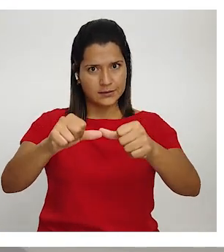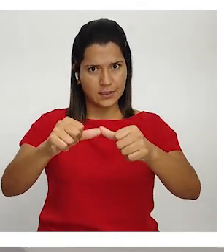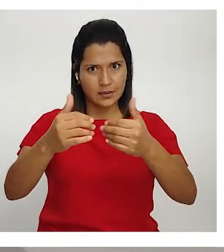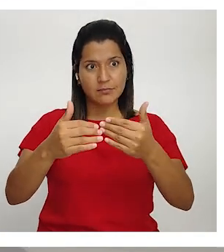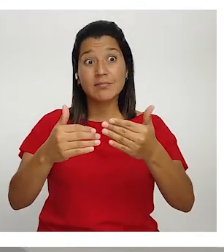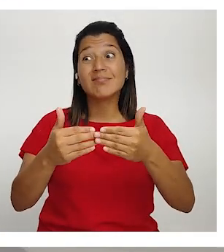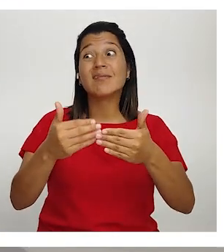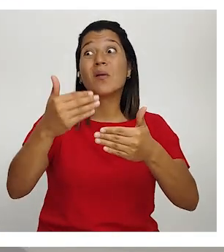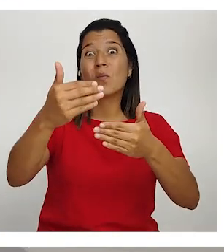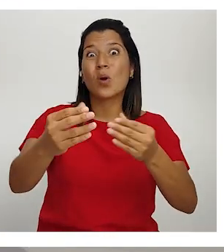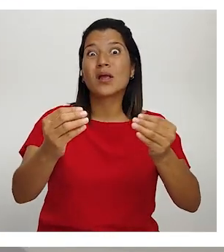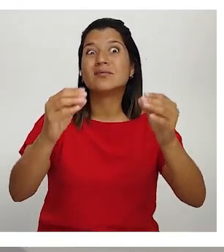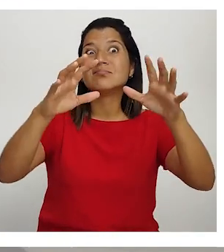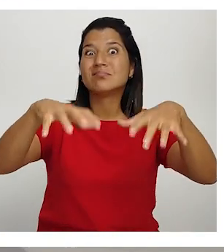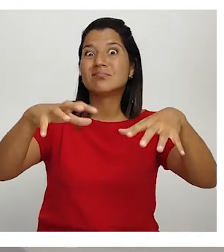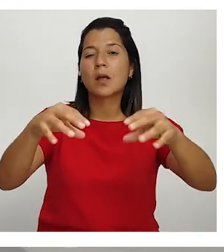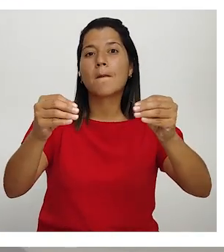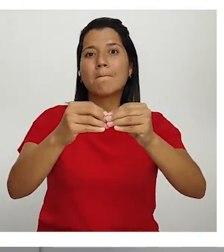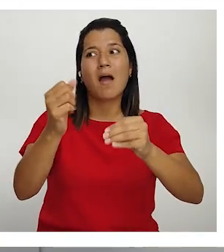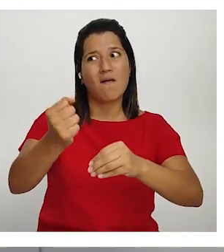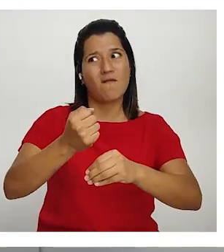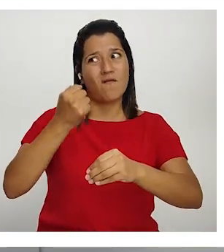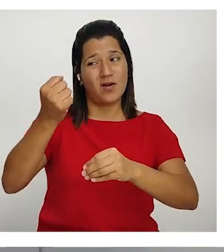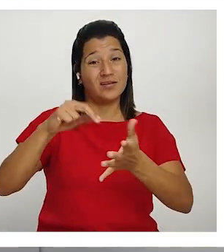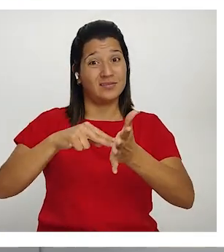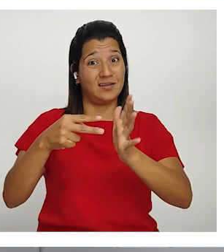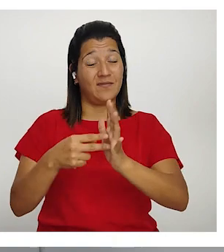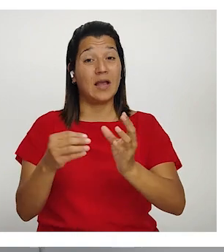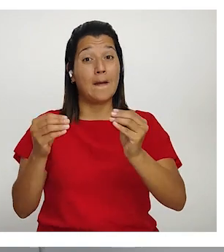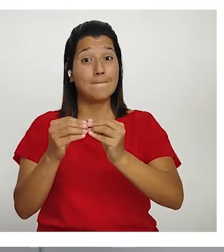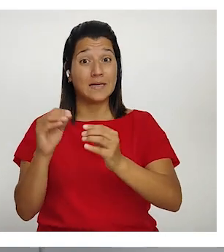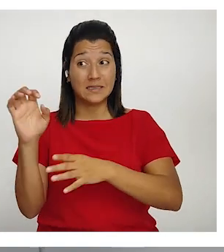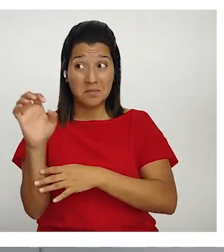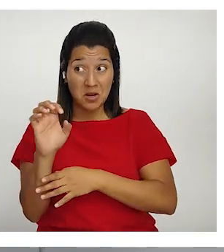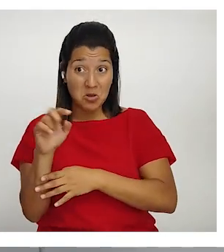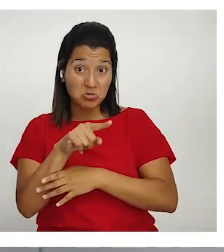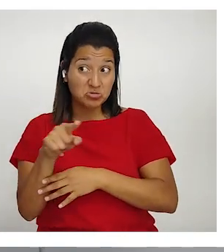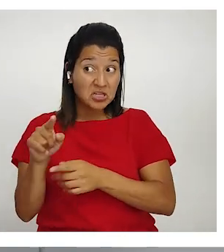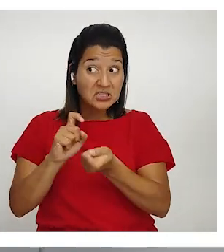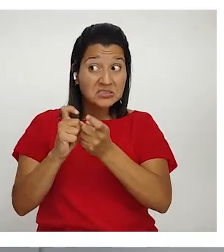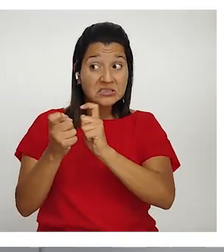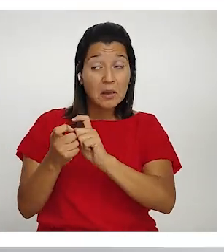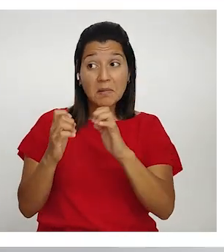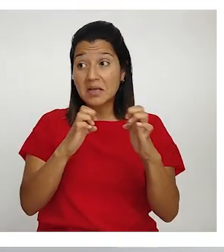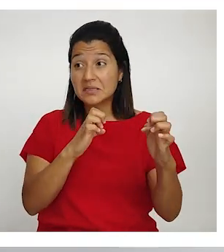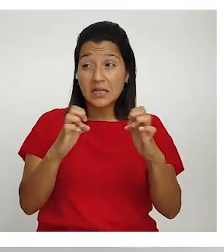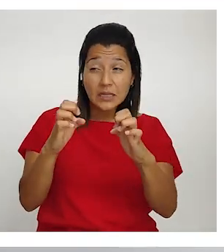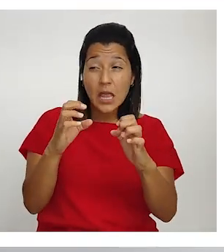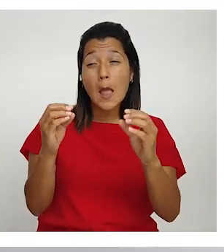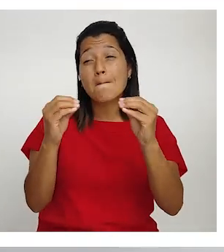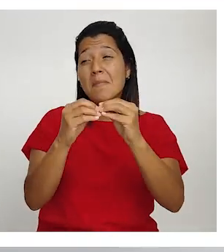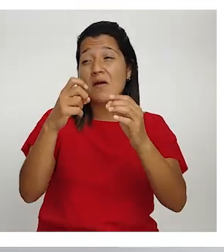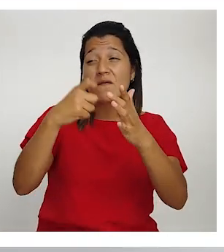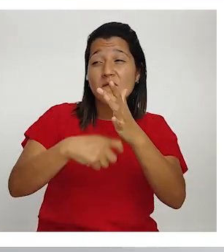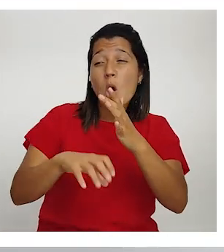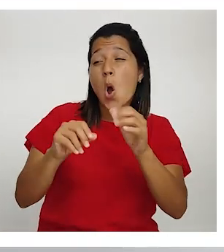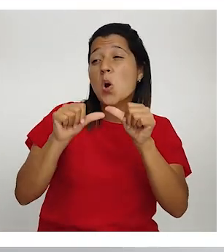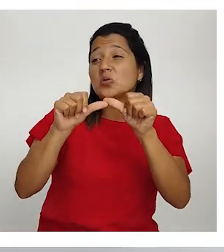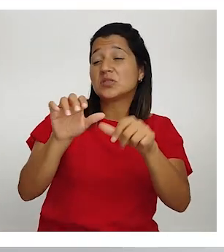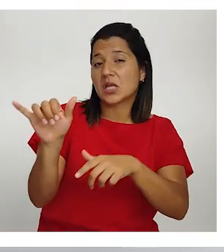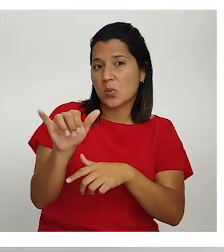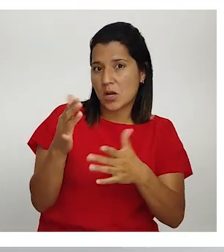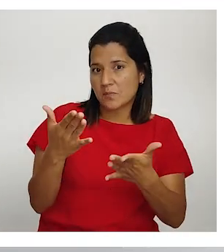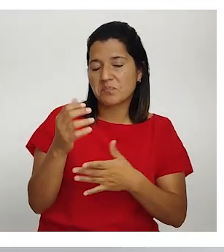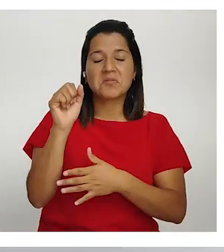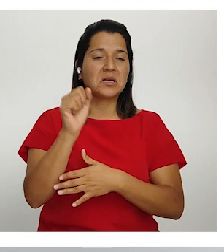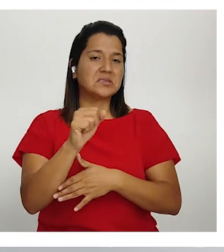de emergencias. ¿Va a haber algún cambio en la estrategia de intensificar o se va a mantener? Sí, la estrategia viene en el